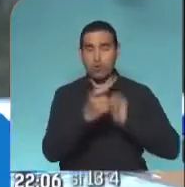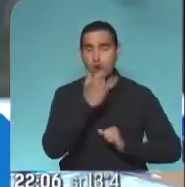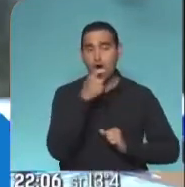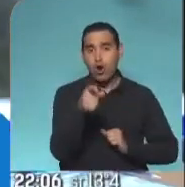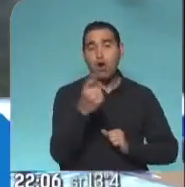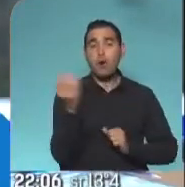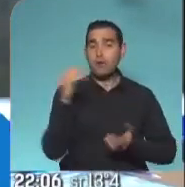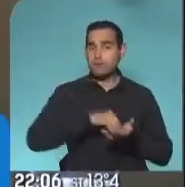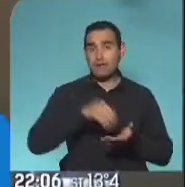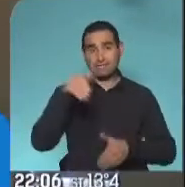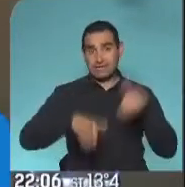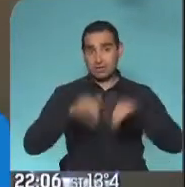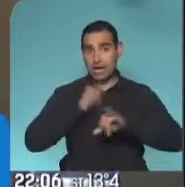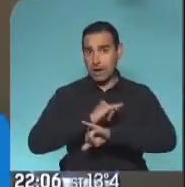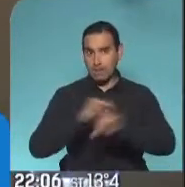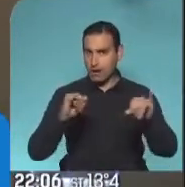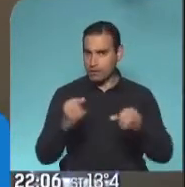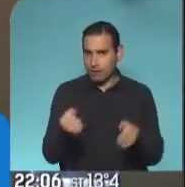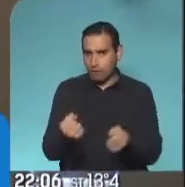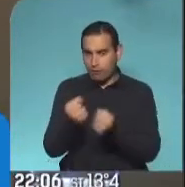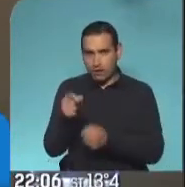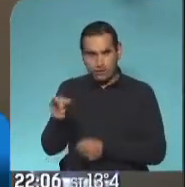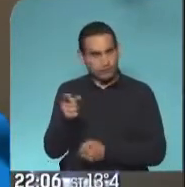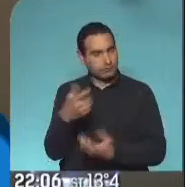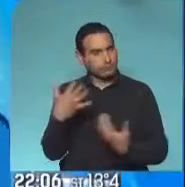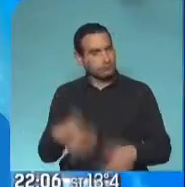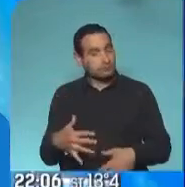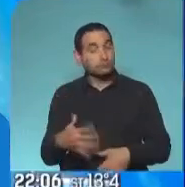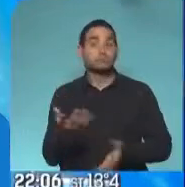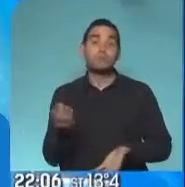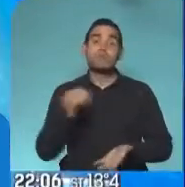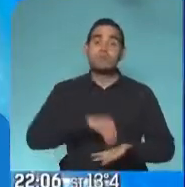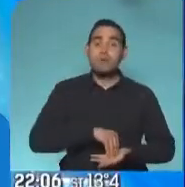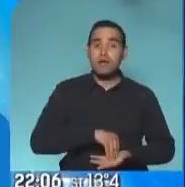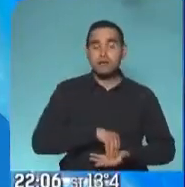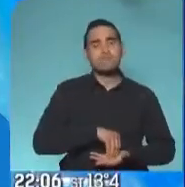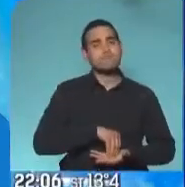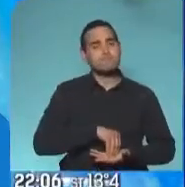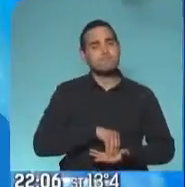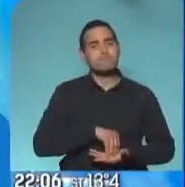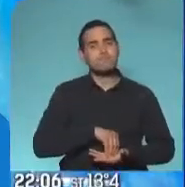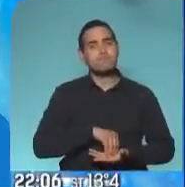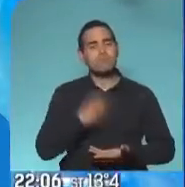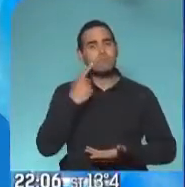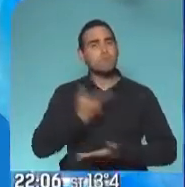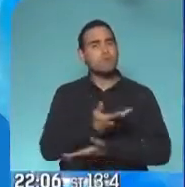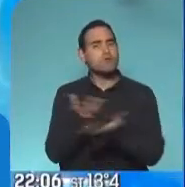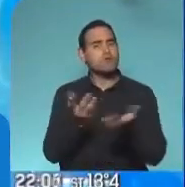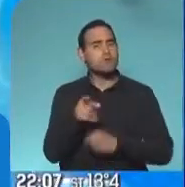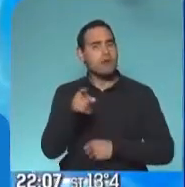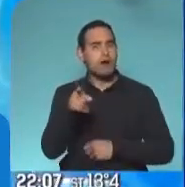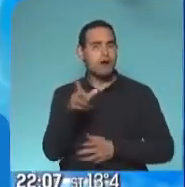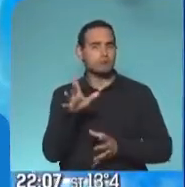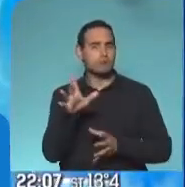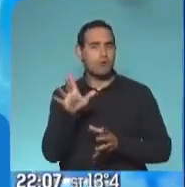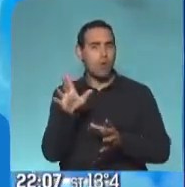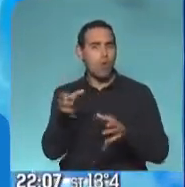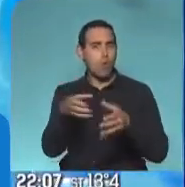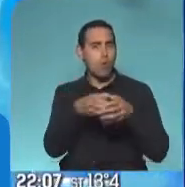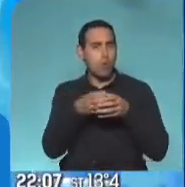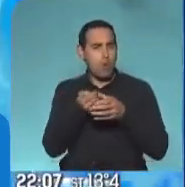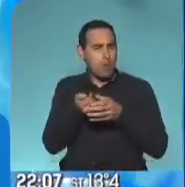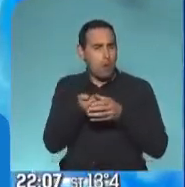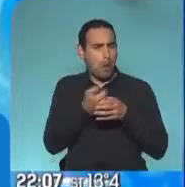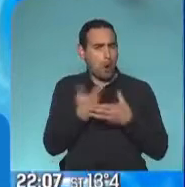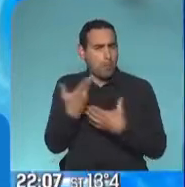las elecciones, a la campaña electoral en la Argentina. Ahora, todo esto al mismo tiempo refuerza la minoría que lo apoya al